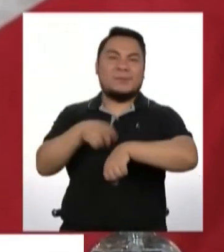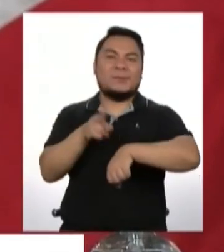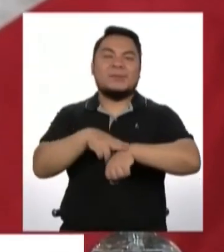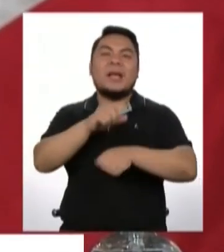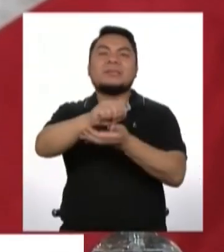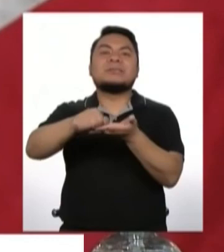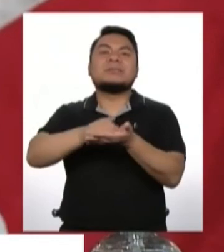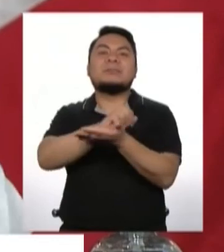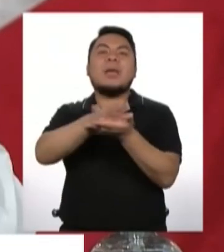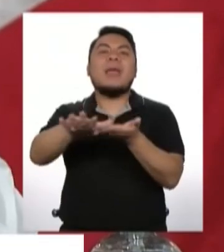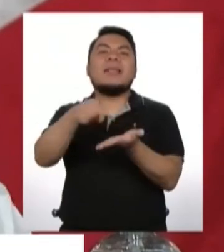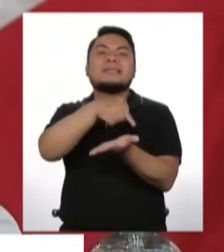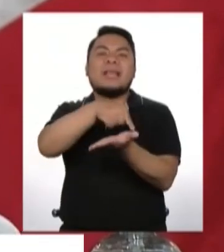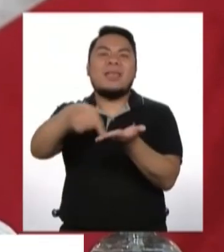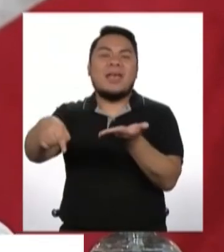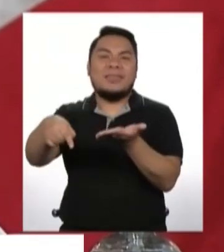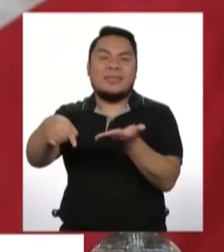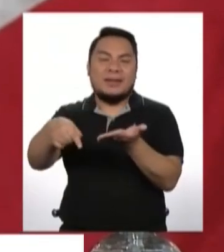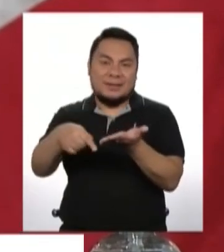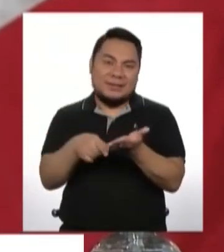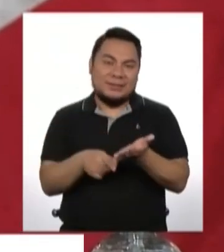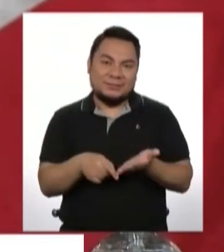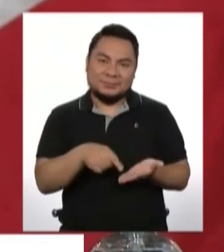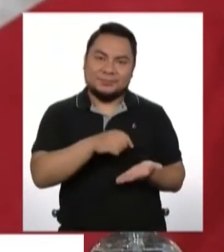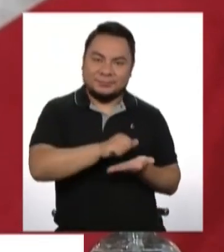feriados, donde había una reducción